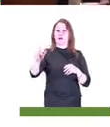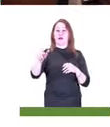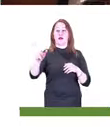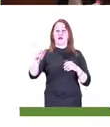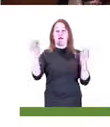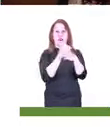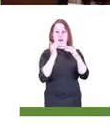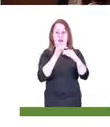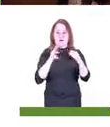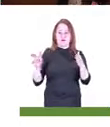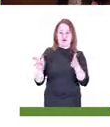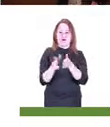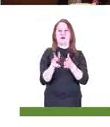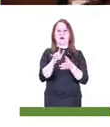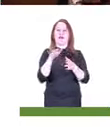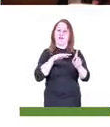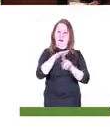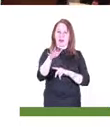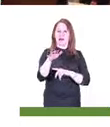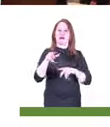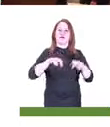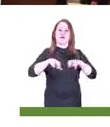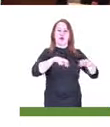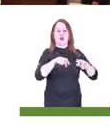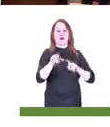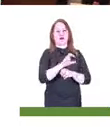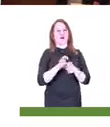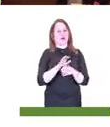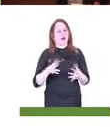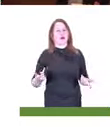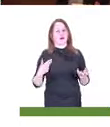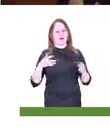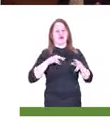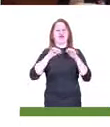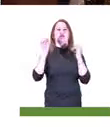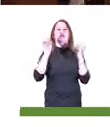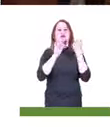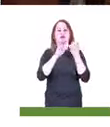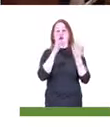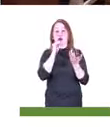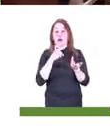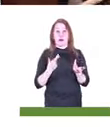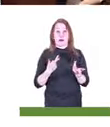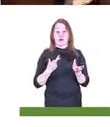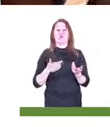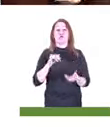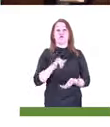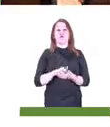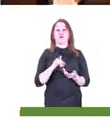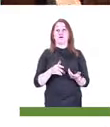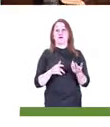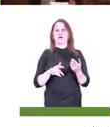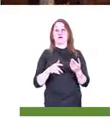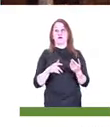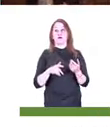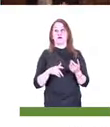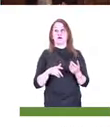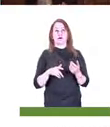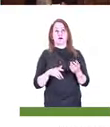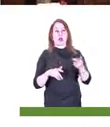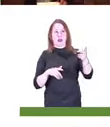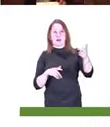que afectan la movilidad de la ciudad y que no permiten que fluya a las velocidades que necesitamos. Y también por eso es que creamos nuestra zona de parqueo